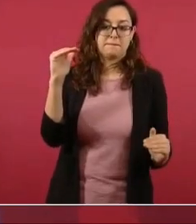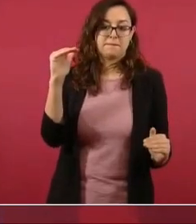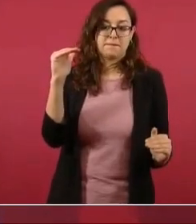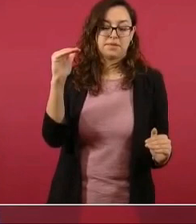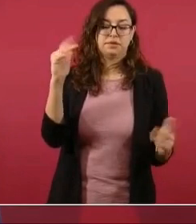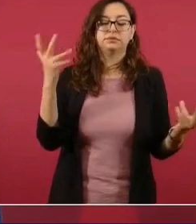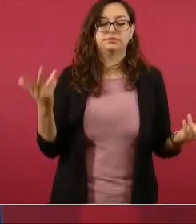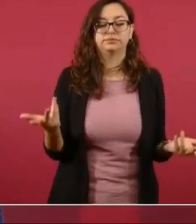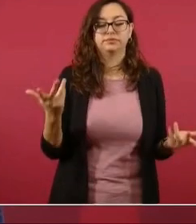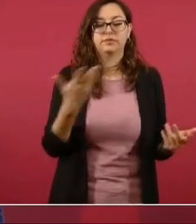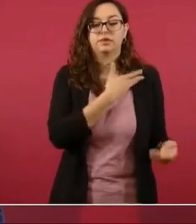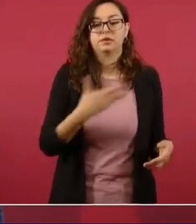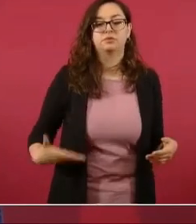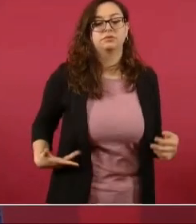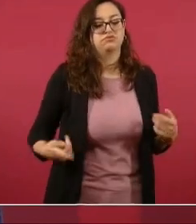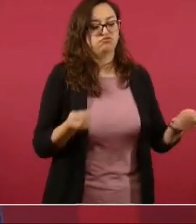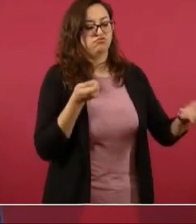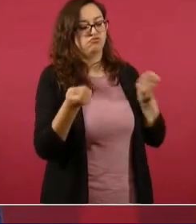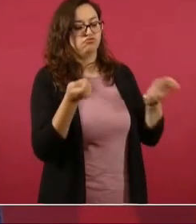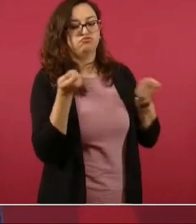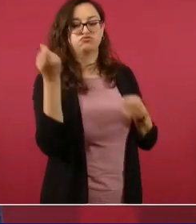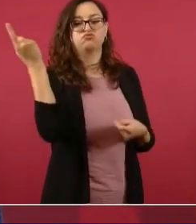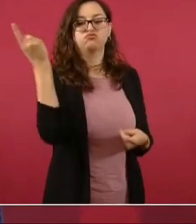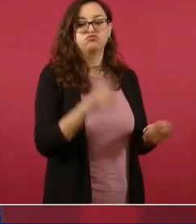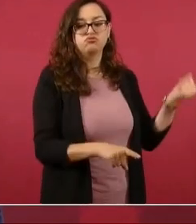del Poder Ejecutivo.